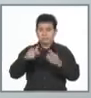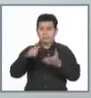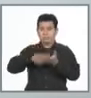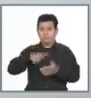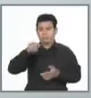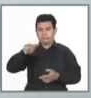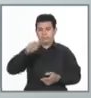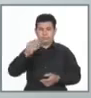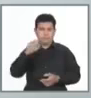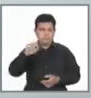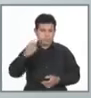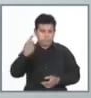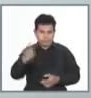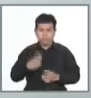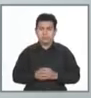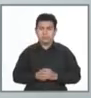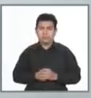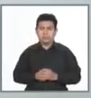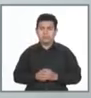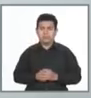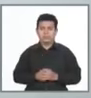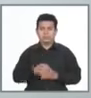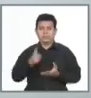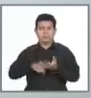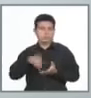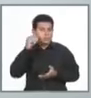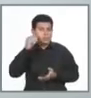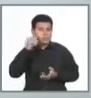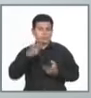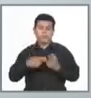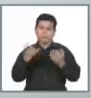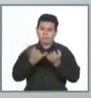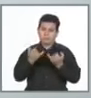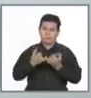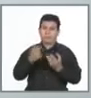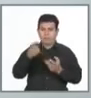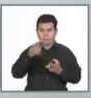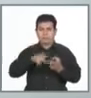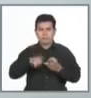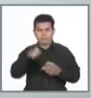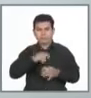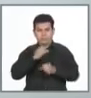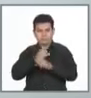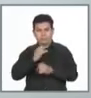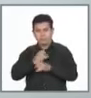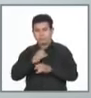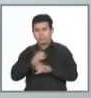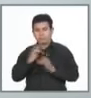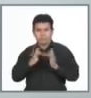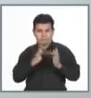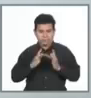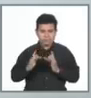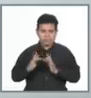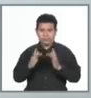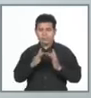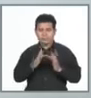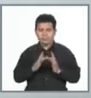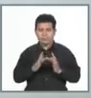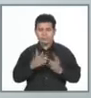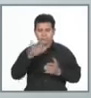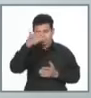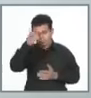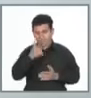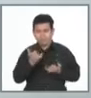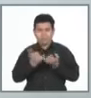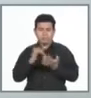digital por el 9.1 en frecuencias radiofónicas y también a través de nuestras plataformas digitales oficiales en esta noche